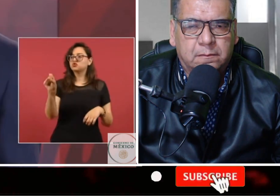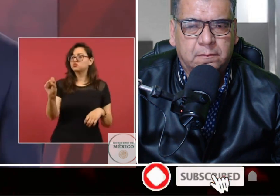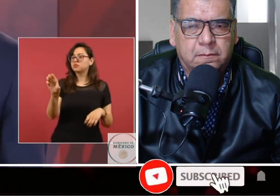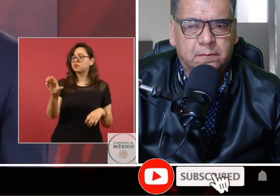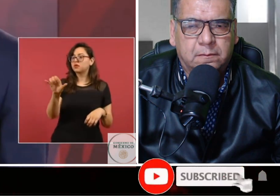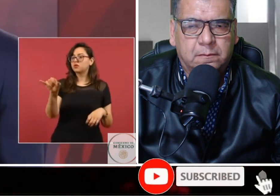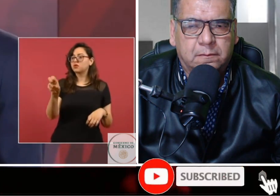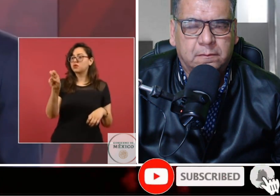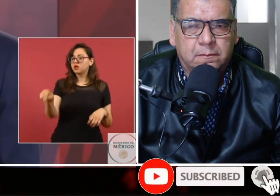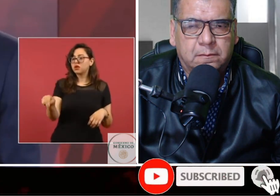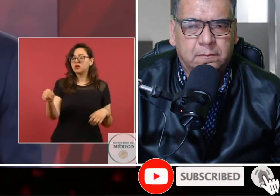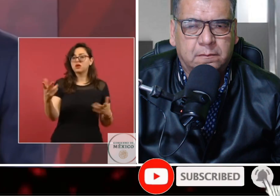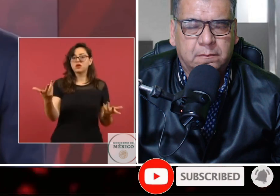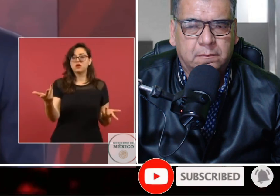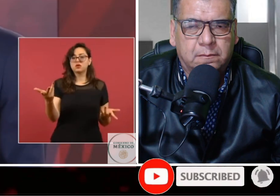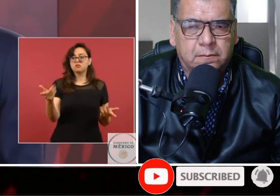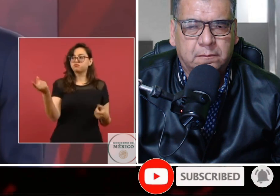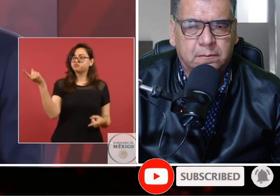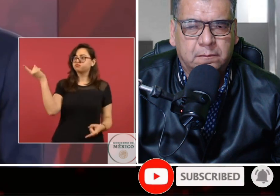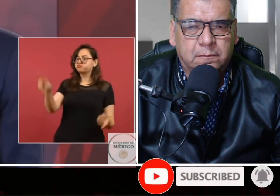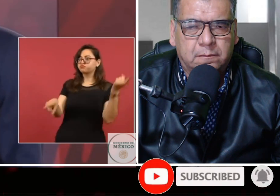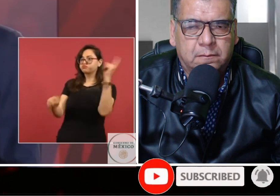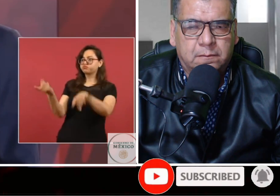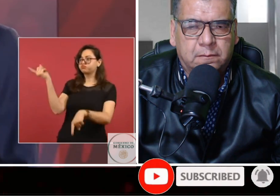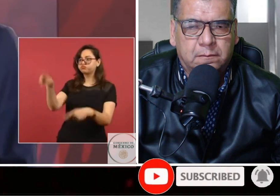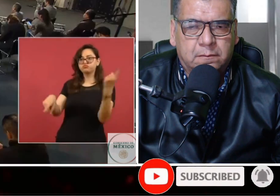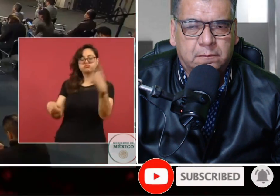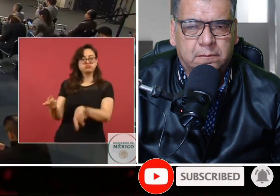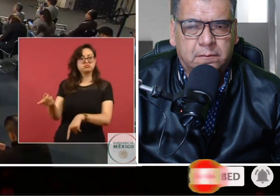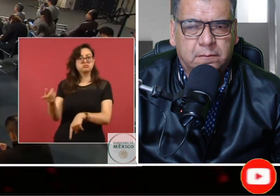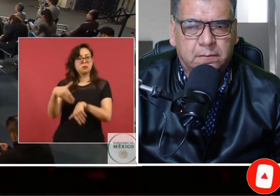fueron todas las reformas que se hicieron a la Constitución